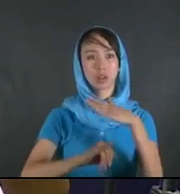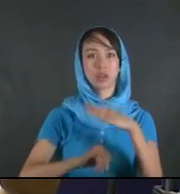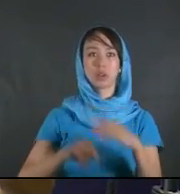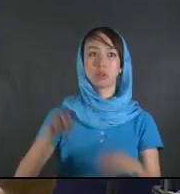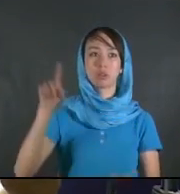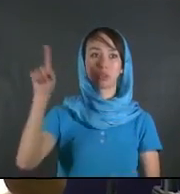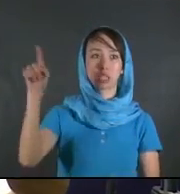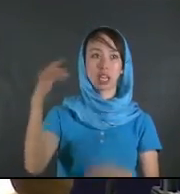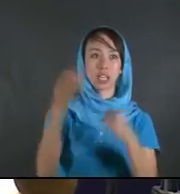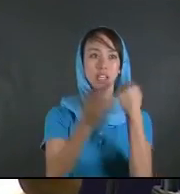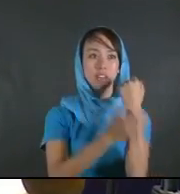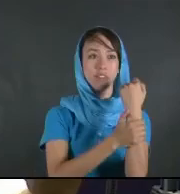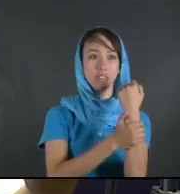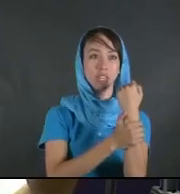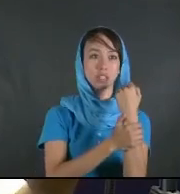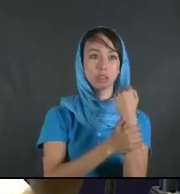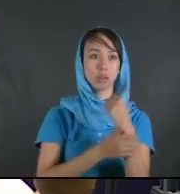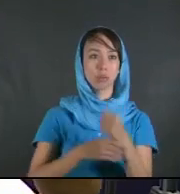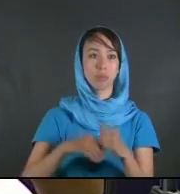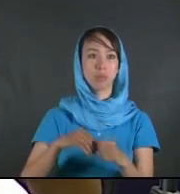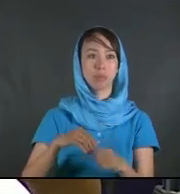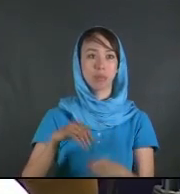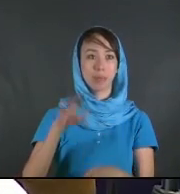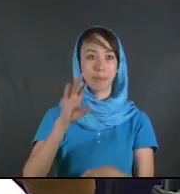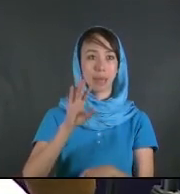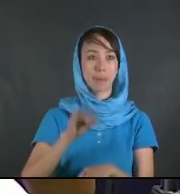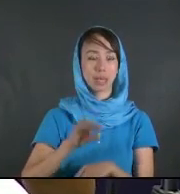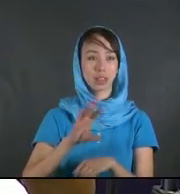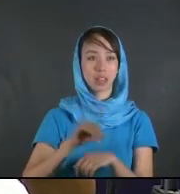interior tu sacrificio